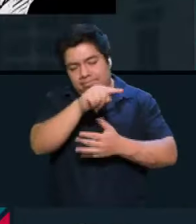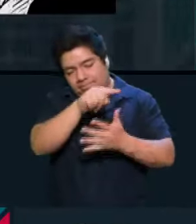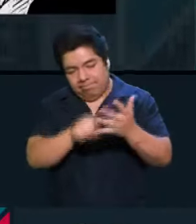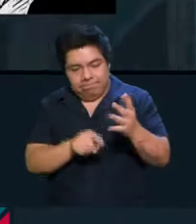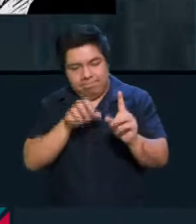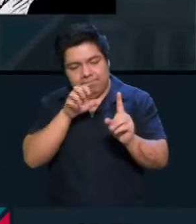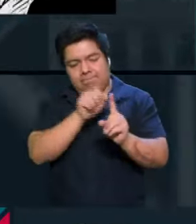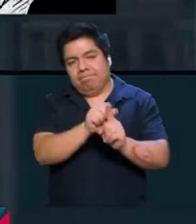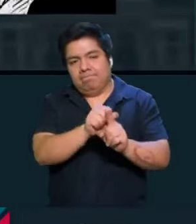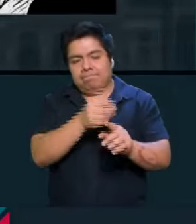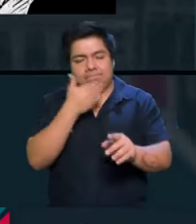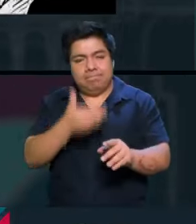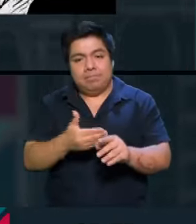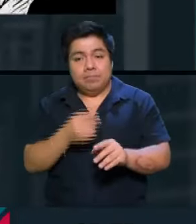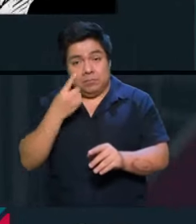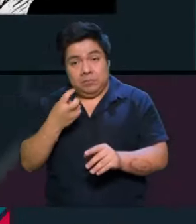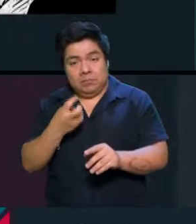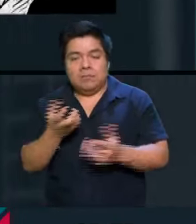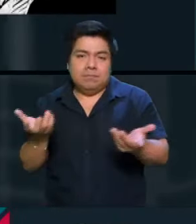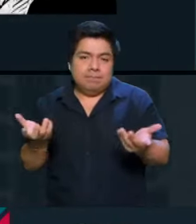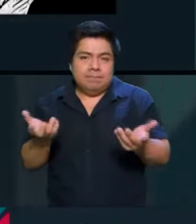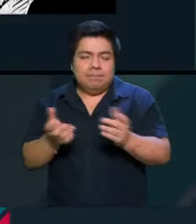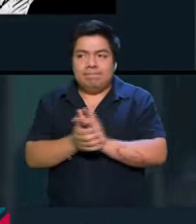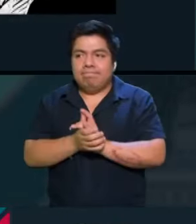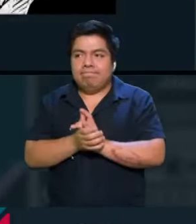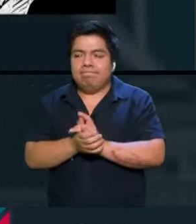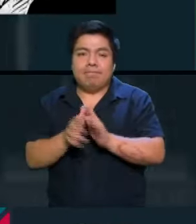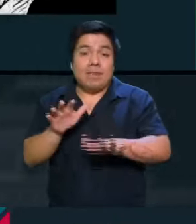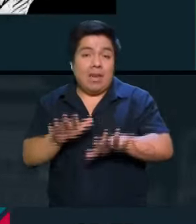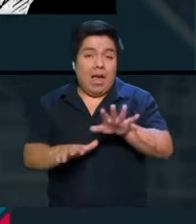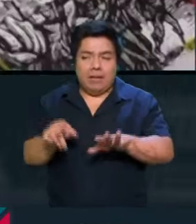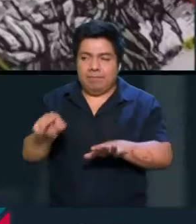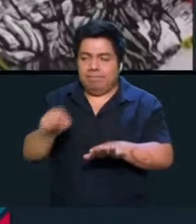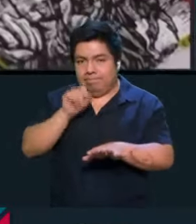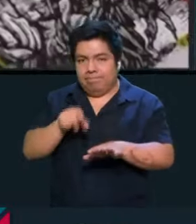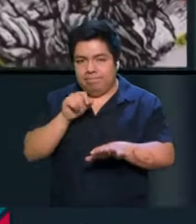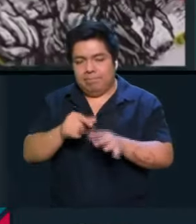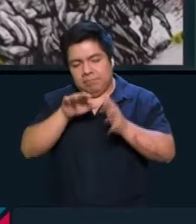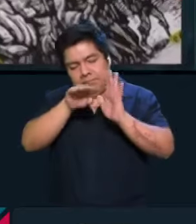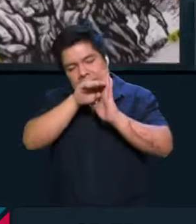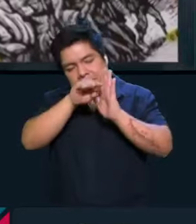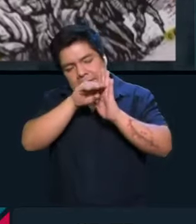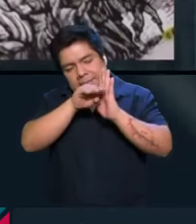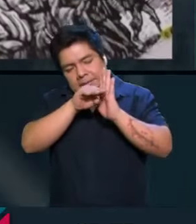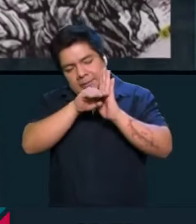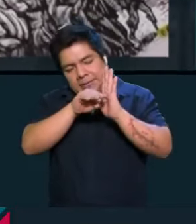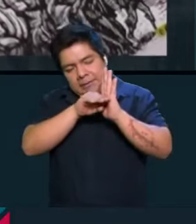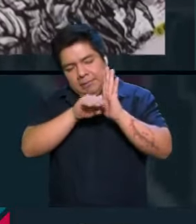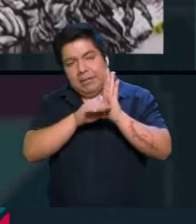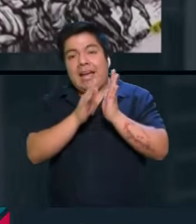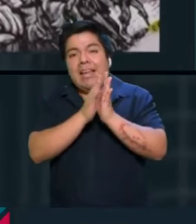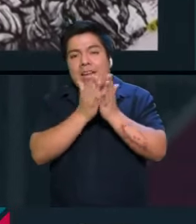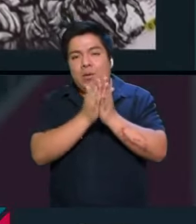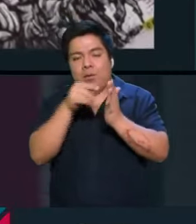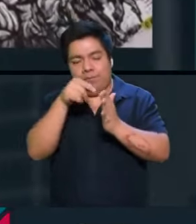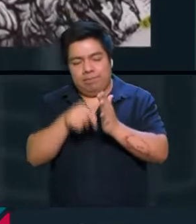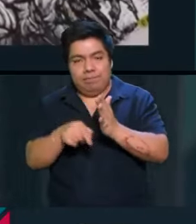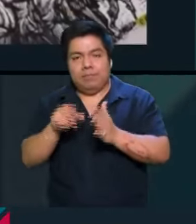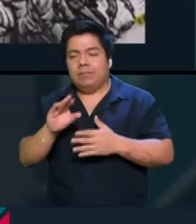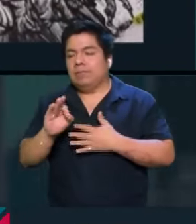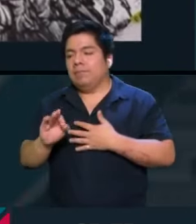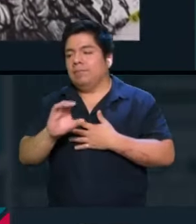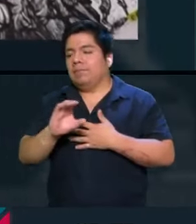me parece determinante. Y luego, bueno, hay que mencionar el catálogo que incluye este libro, publicado por el